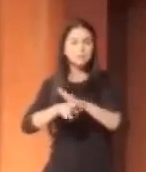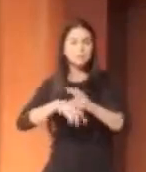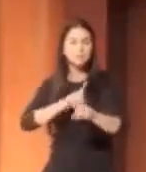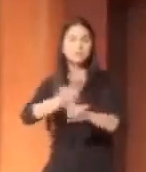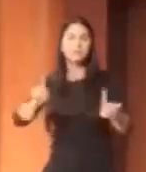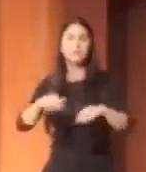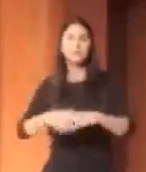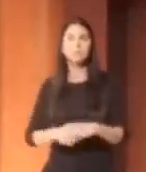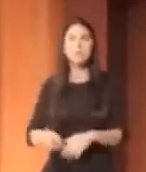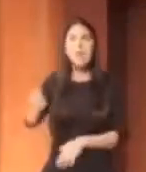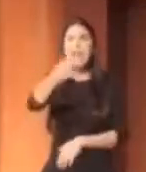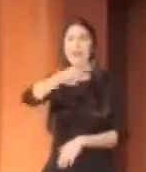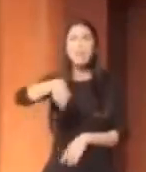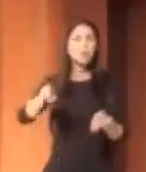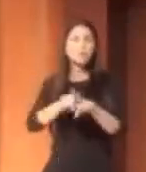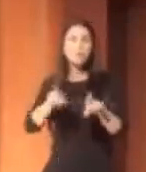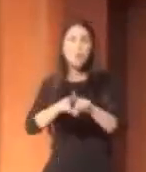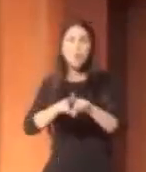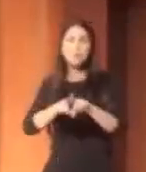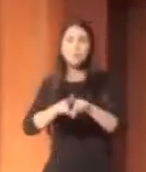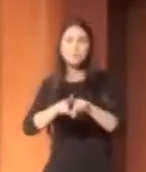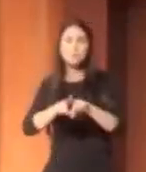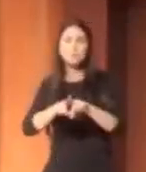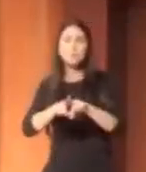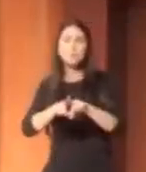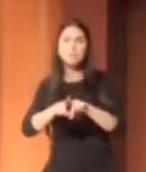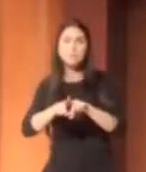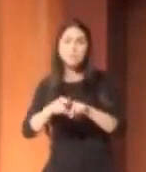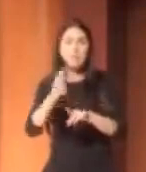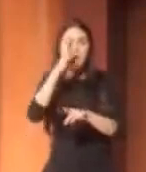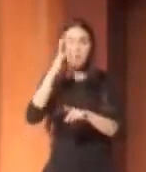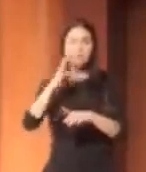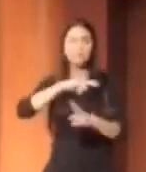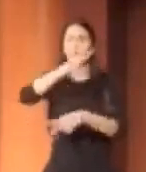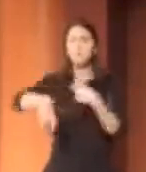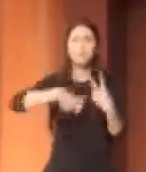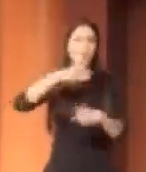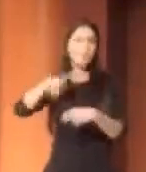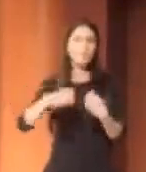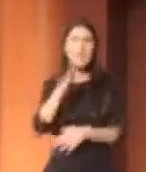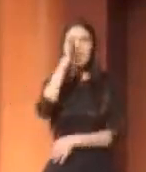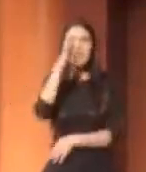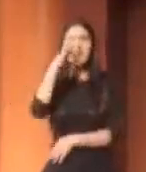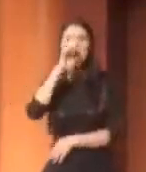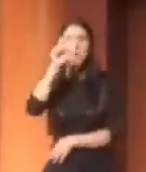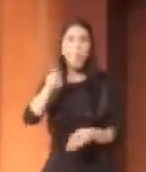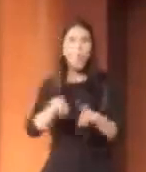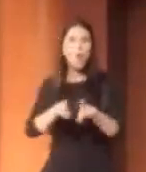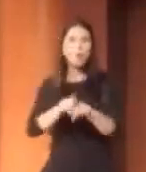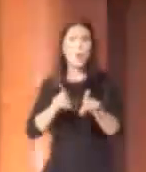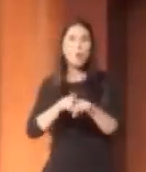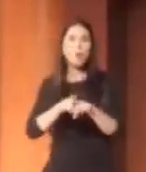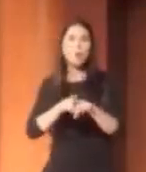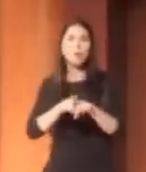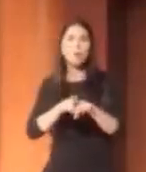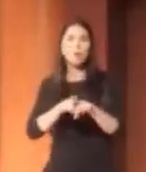compañeras. Son golpistas. Lo hemos visto durante toda la legislatura. Llevan 5 años secuestrando al Consejo General del